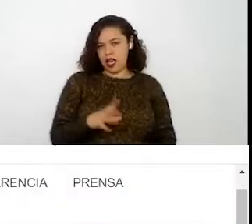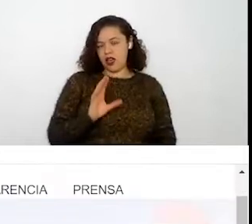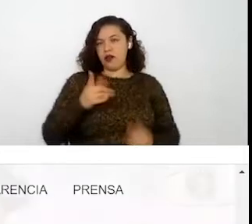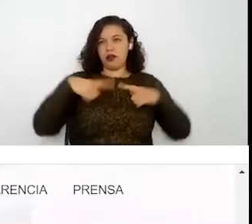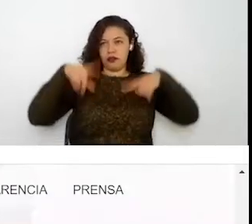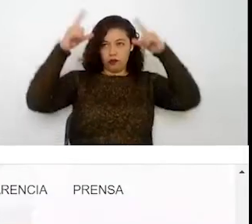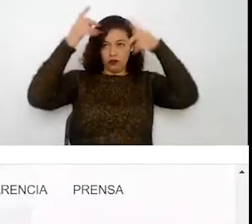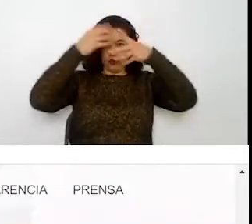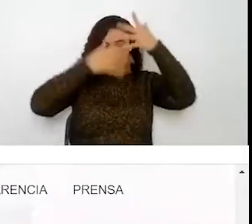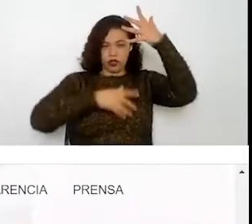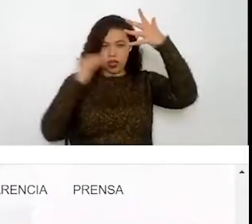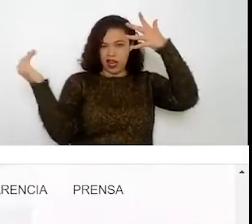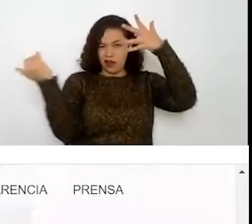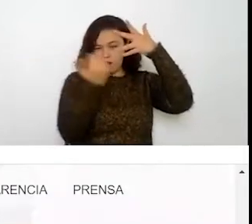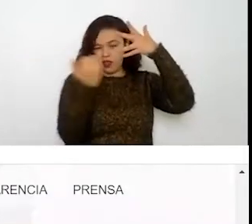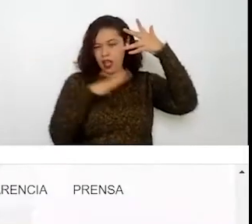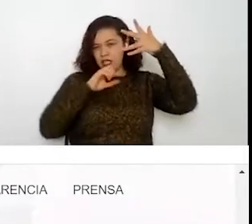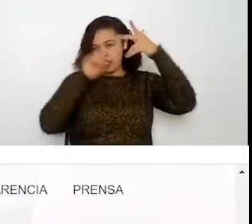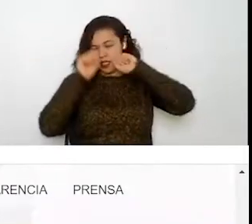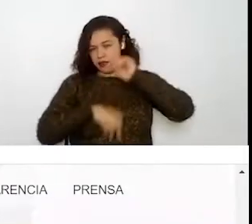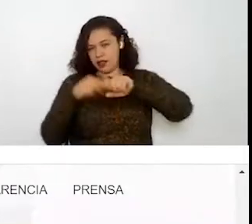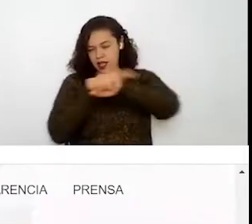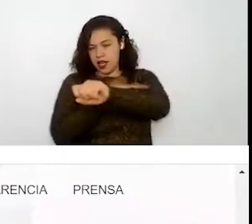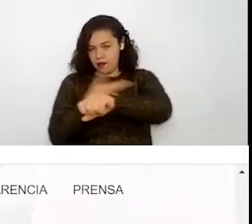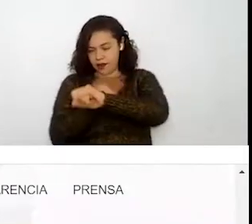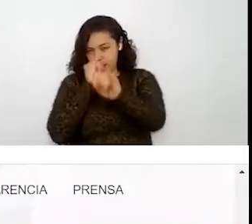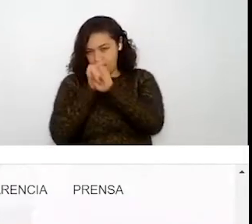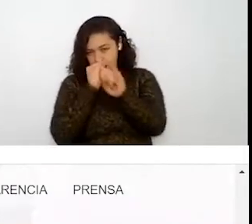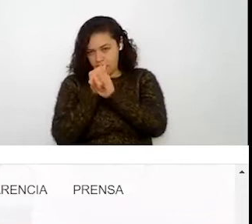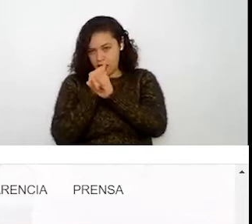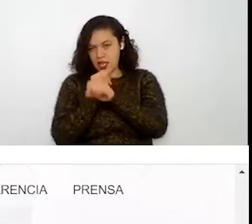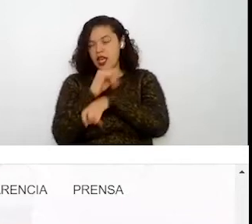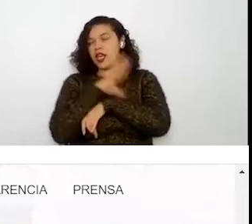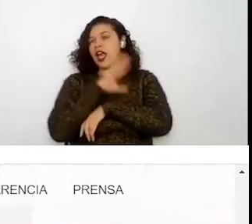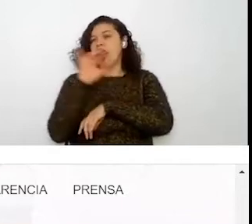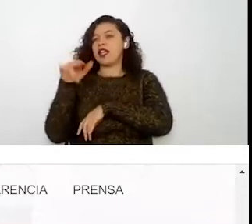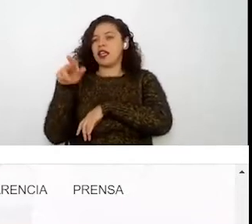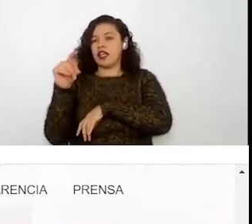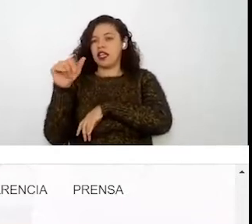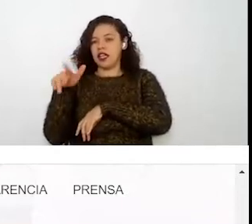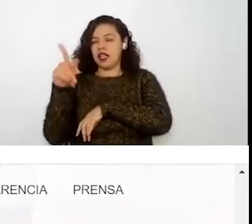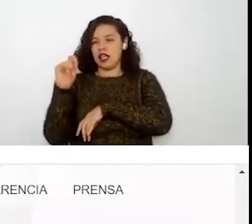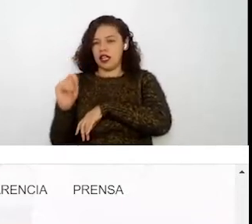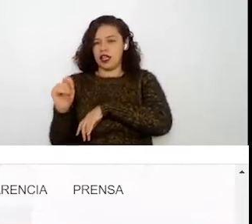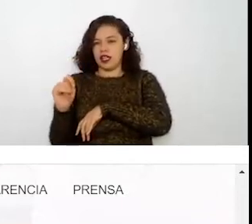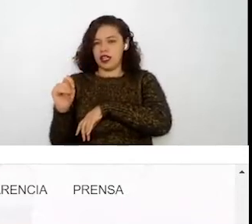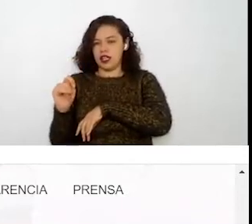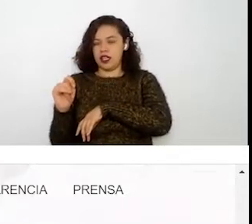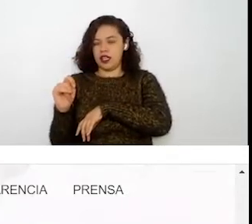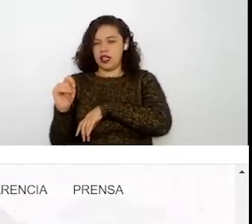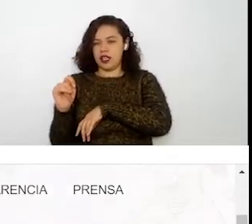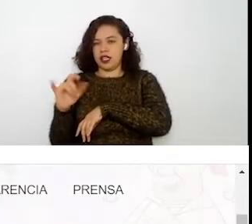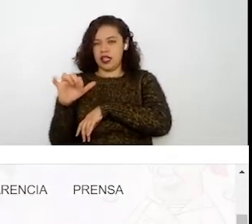lo que son los sistemas que es tramita digital y la intranet iap que antes anteriormente le llamábamos el escritor virtual de trabajo